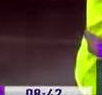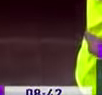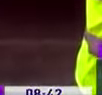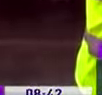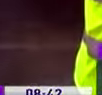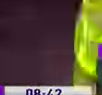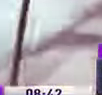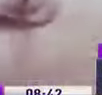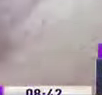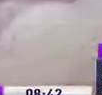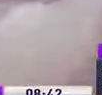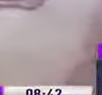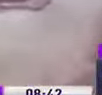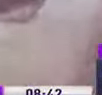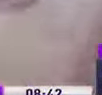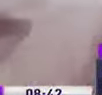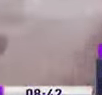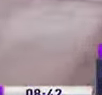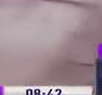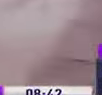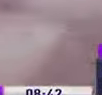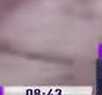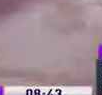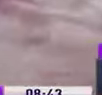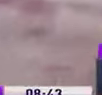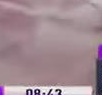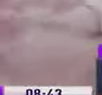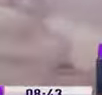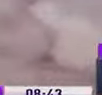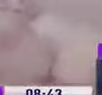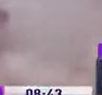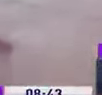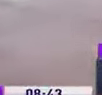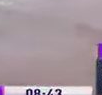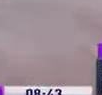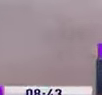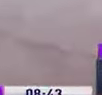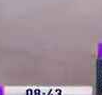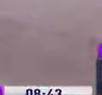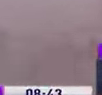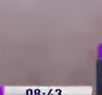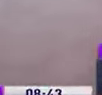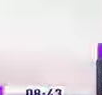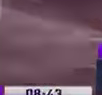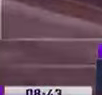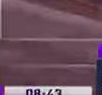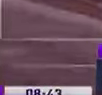puestas. Pues, ¿dónde tiene que cruzar la avenida? Por ahí. ¿Por qué se lanza de la parada?